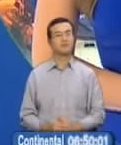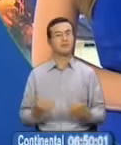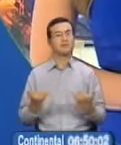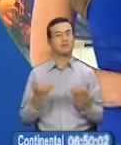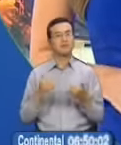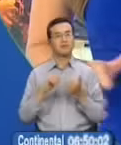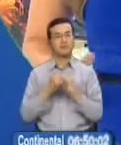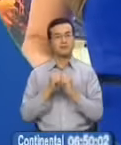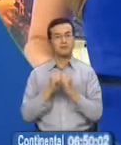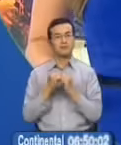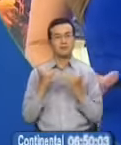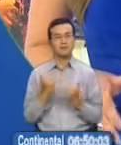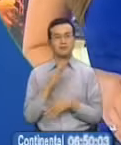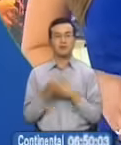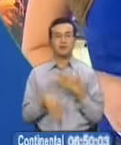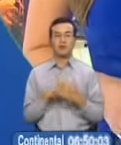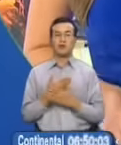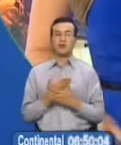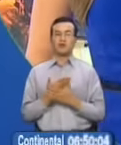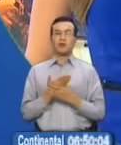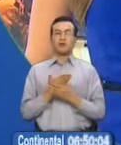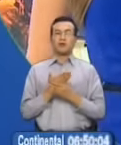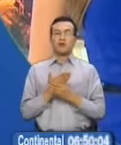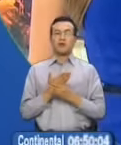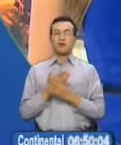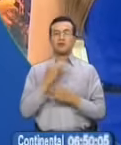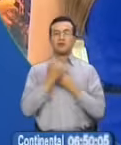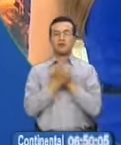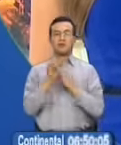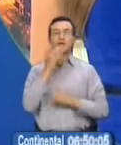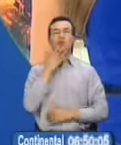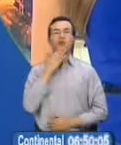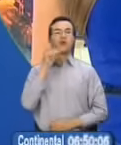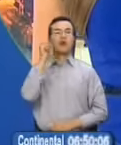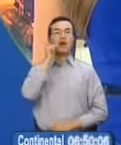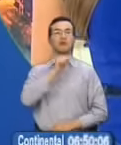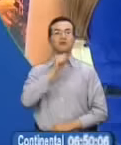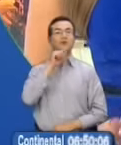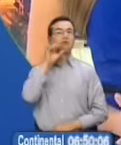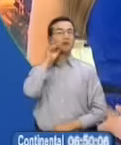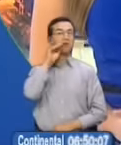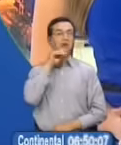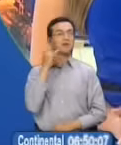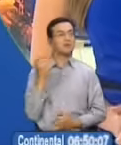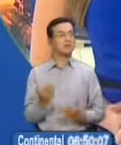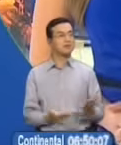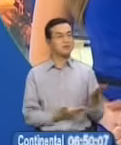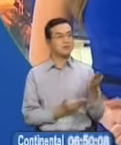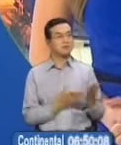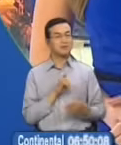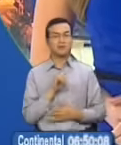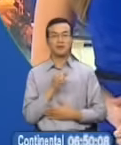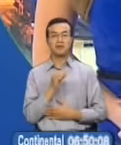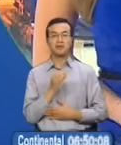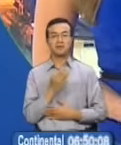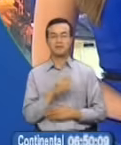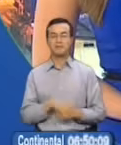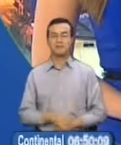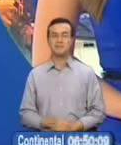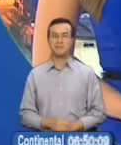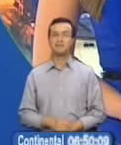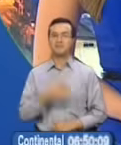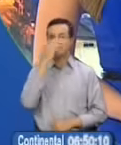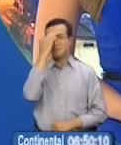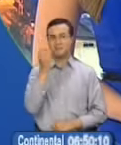Los deportes, y hoy todos somos independientes y nuestros colores son el azul y el negro. Está con nosotros Diego Valencia. Gracias, Vanessa.